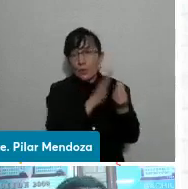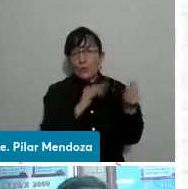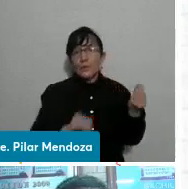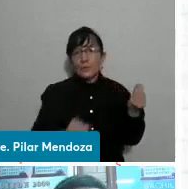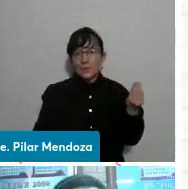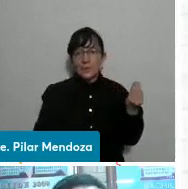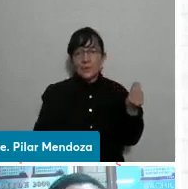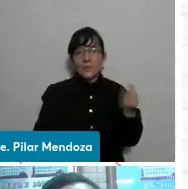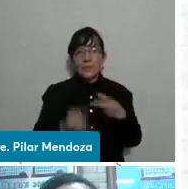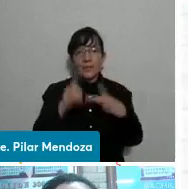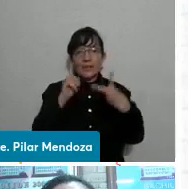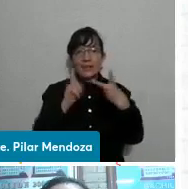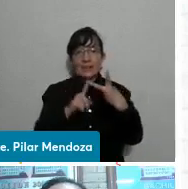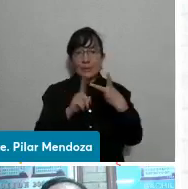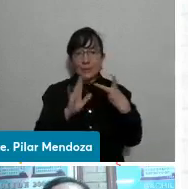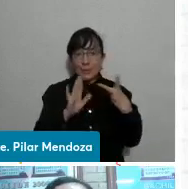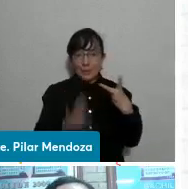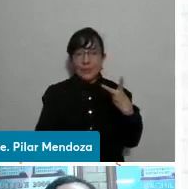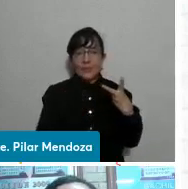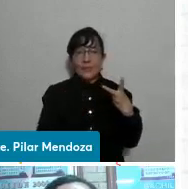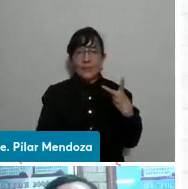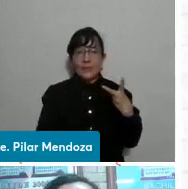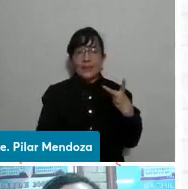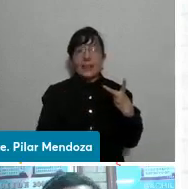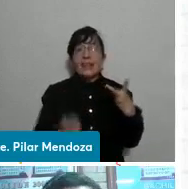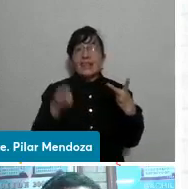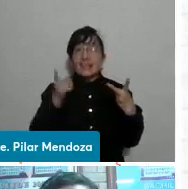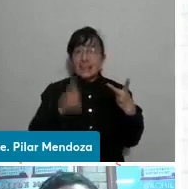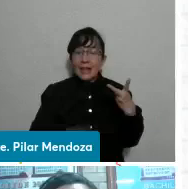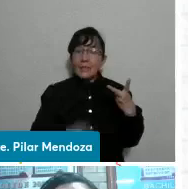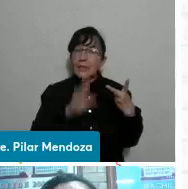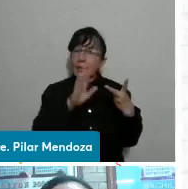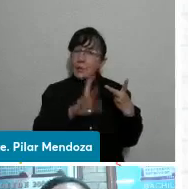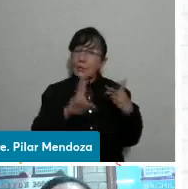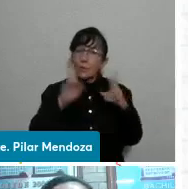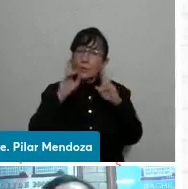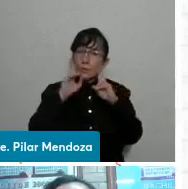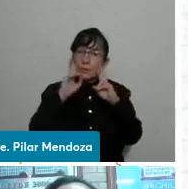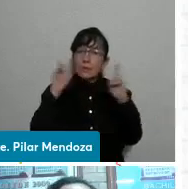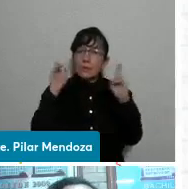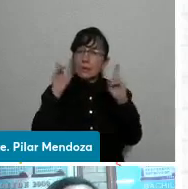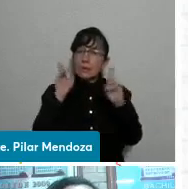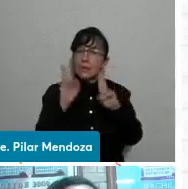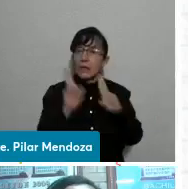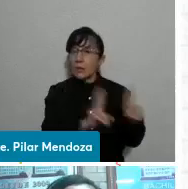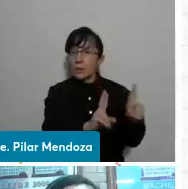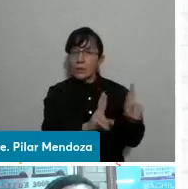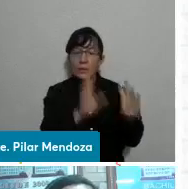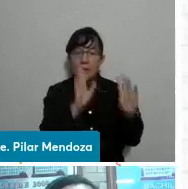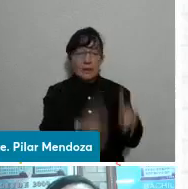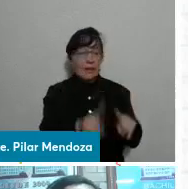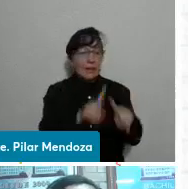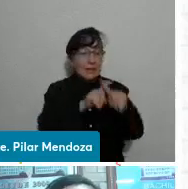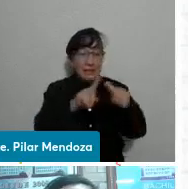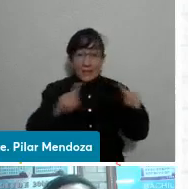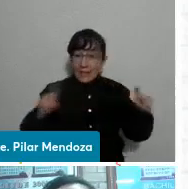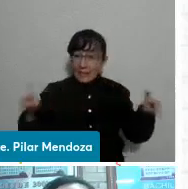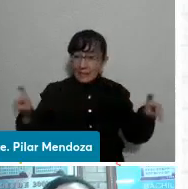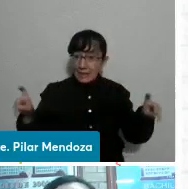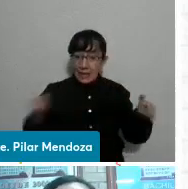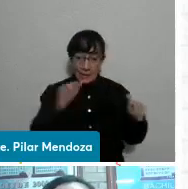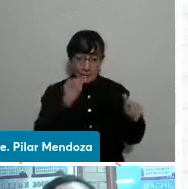Como segundo punto, pues, fomentar el reconocimiento de la diversidad, pues, en las